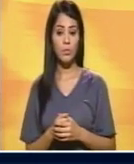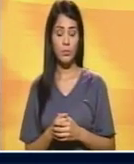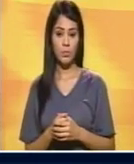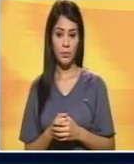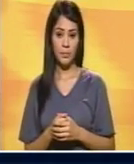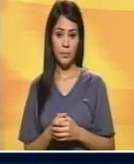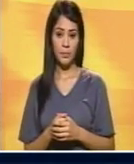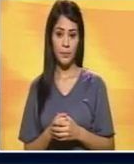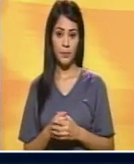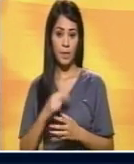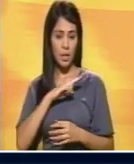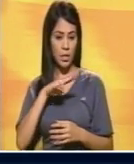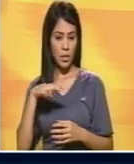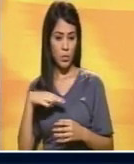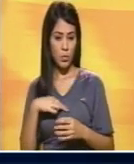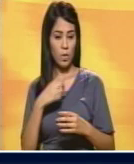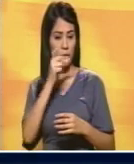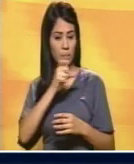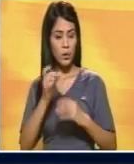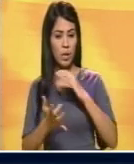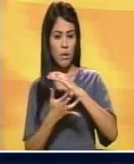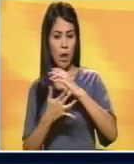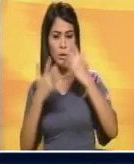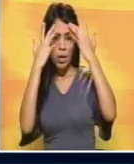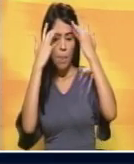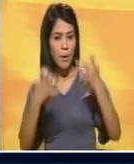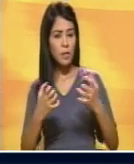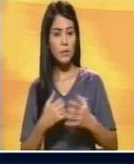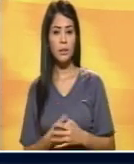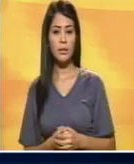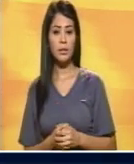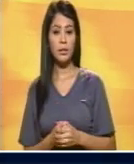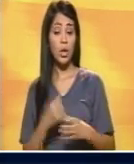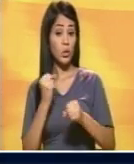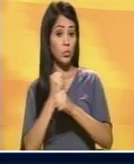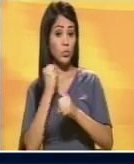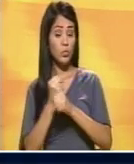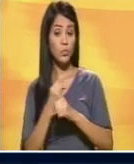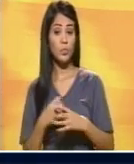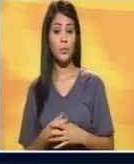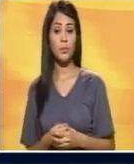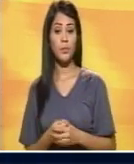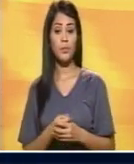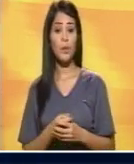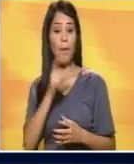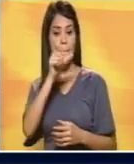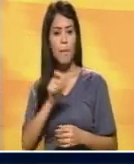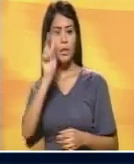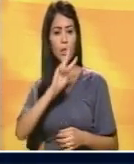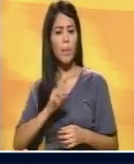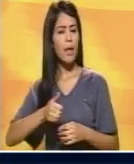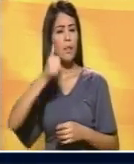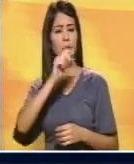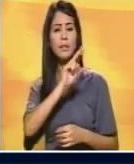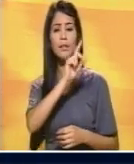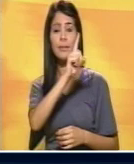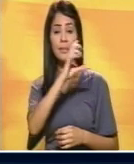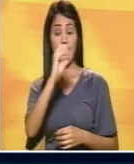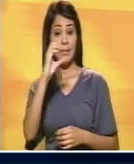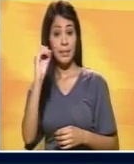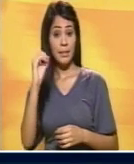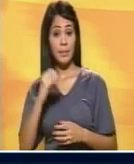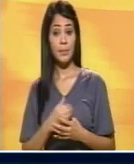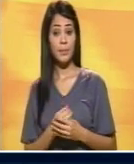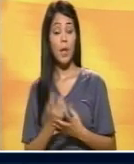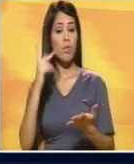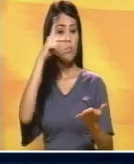de las manos de nuestros técnicos especialistas. Los trabajadores venezolanos, más de 100, fueron allá